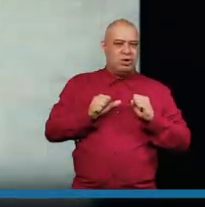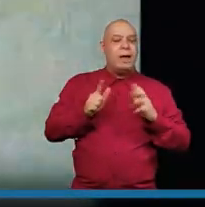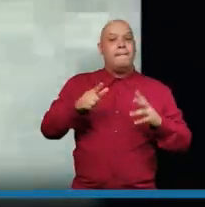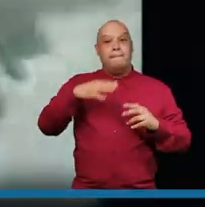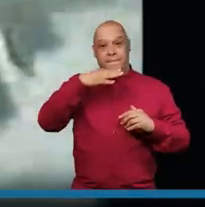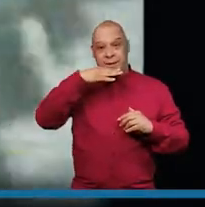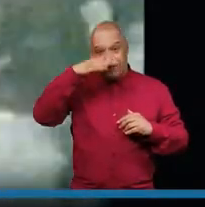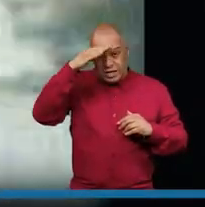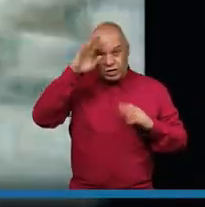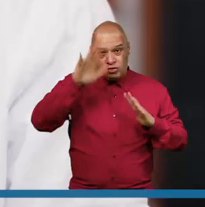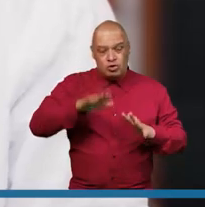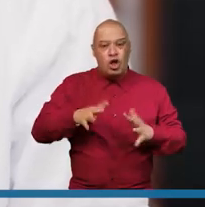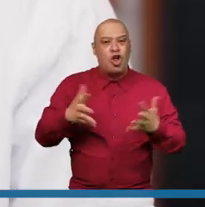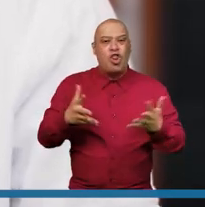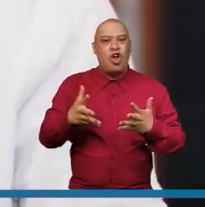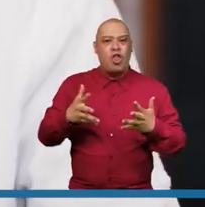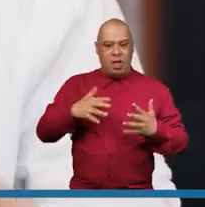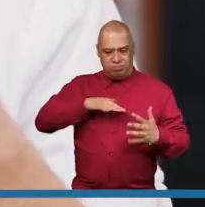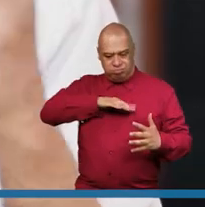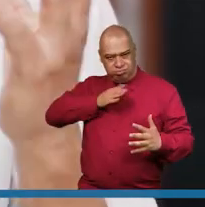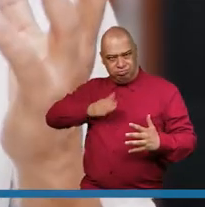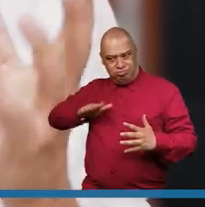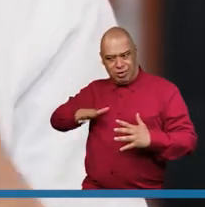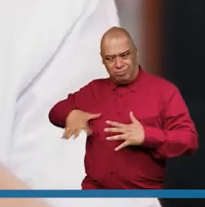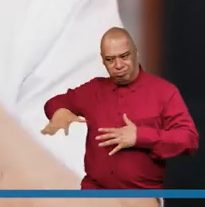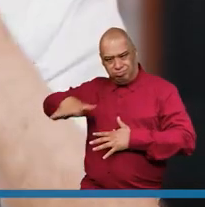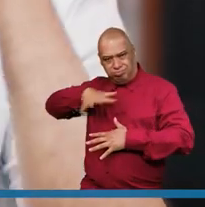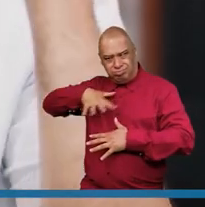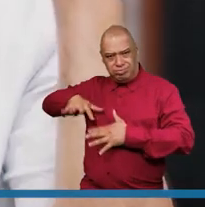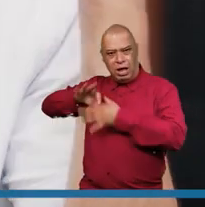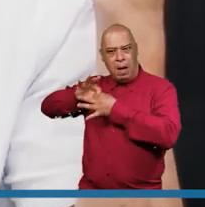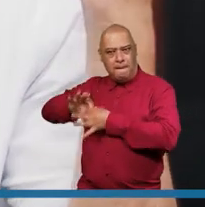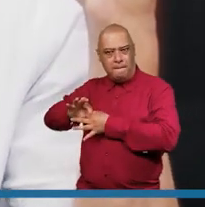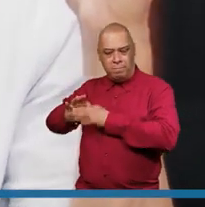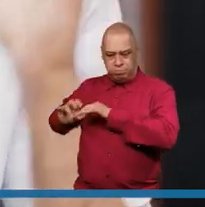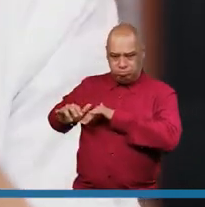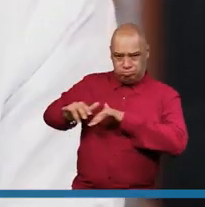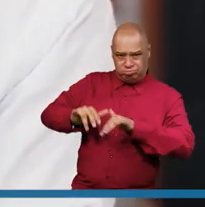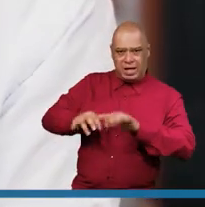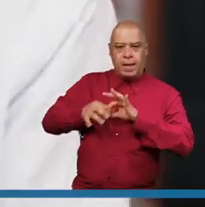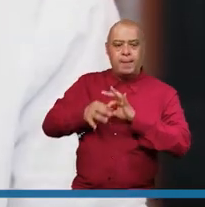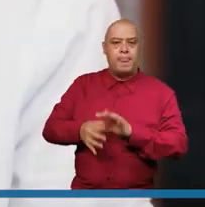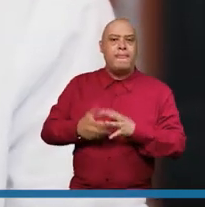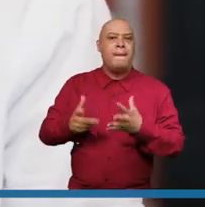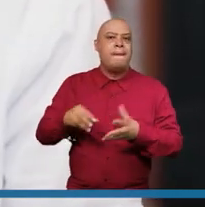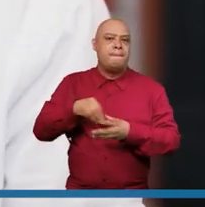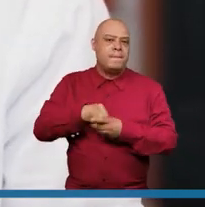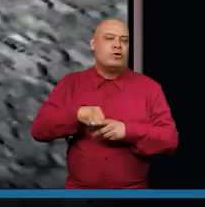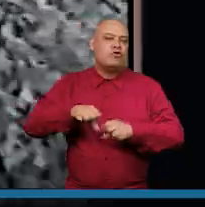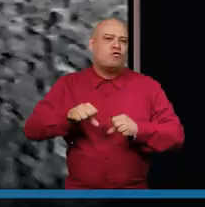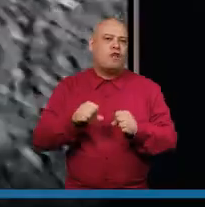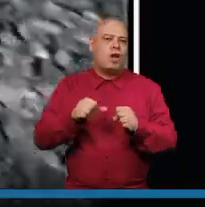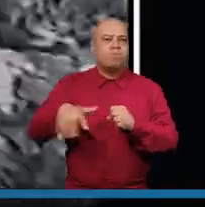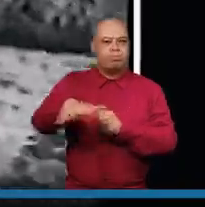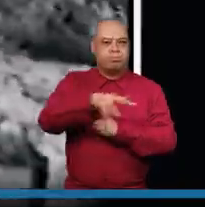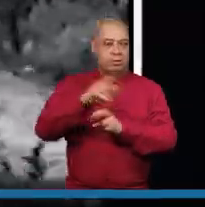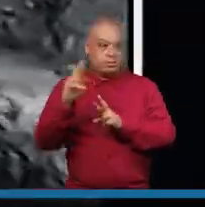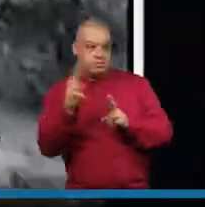y Medellín en la zona andina, que lo distingue posteriormente, en los últimos años, el predominio de